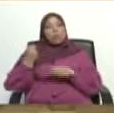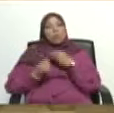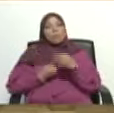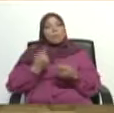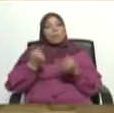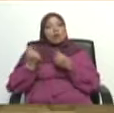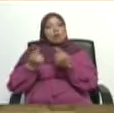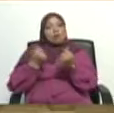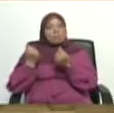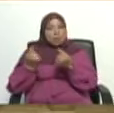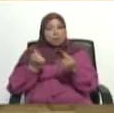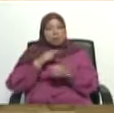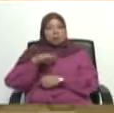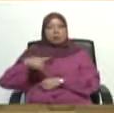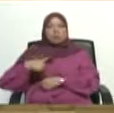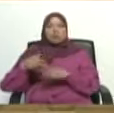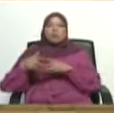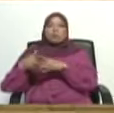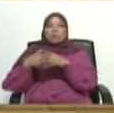gobierno.